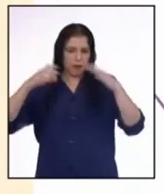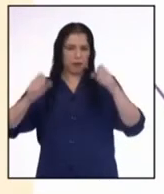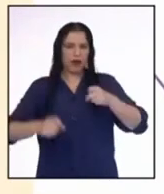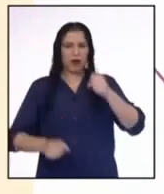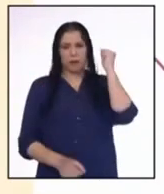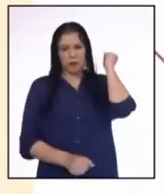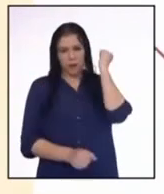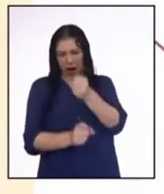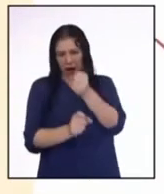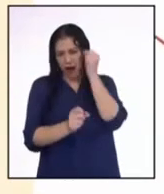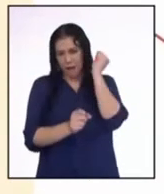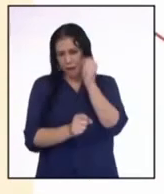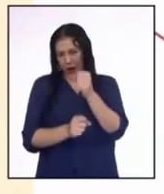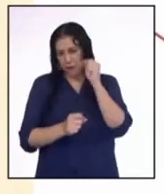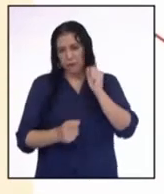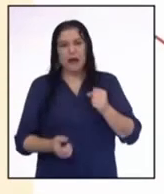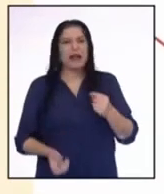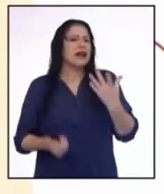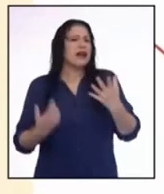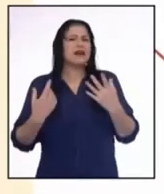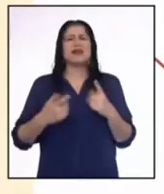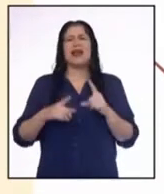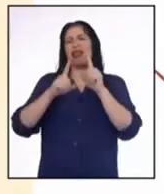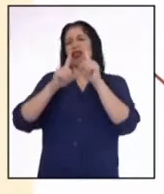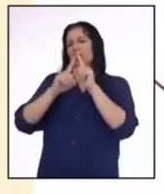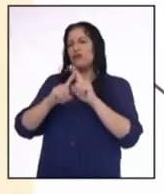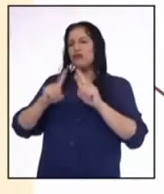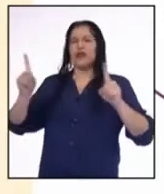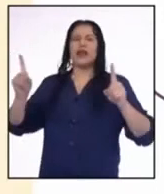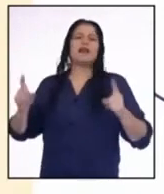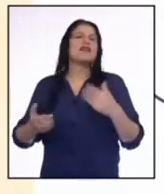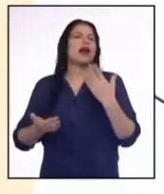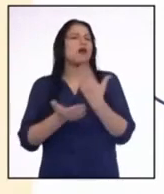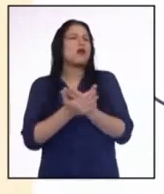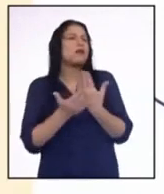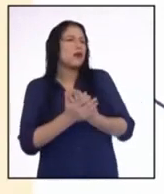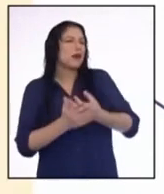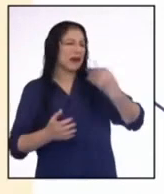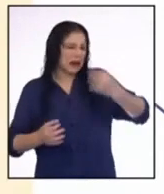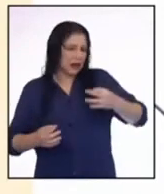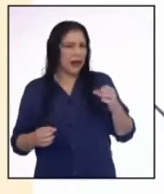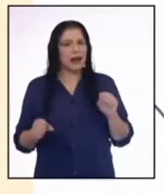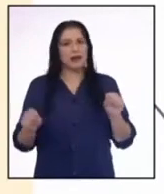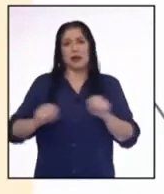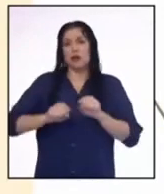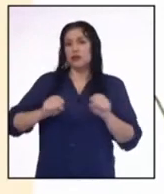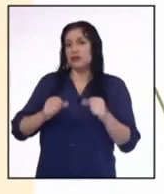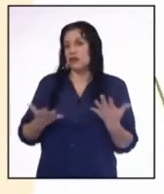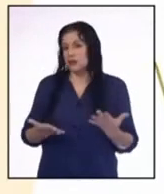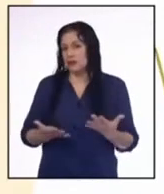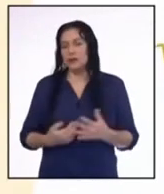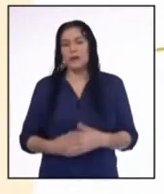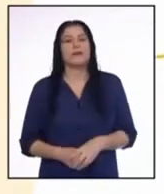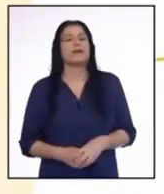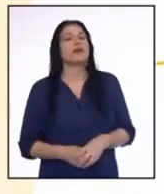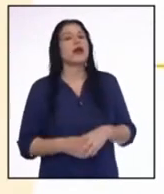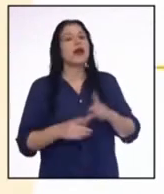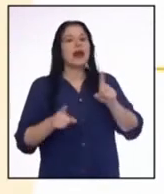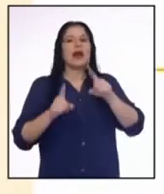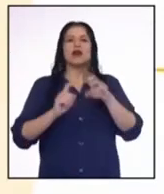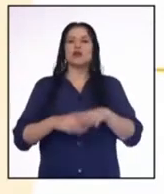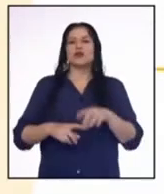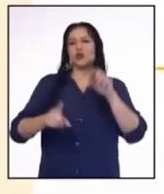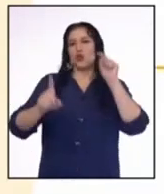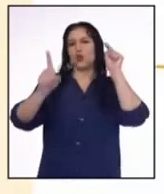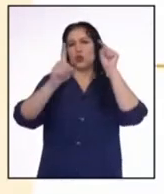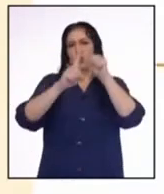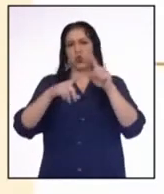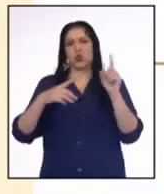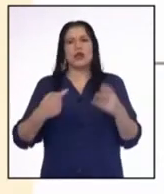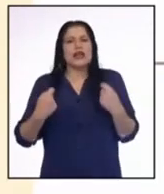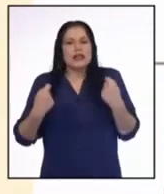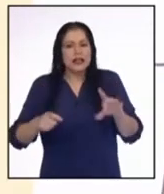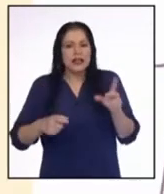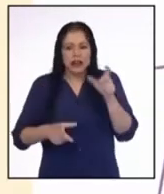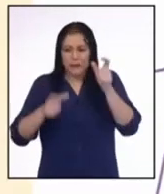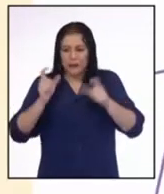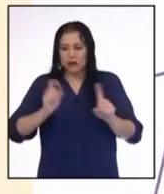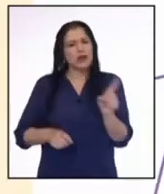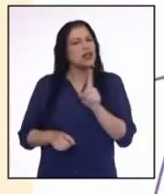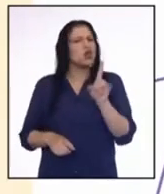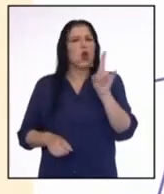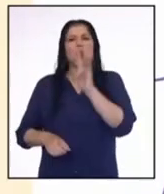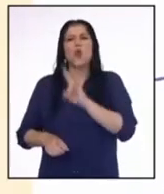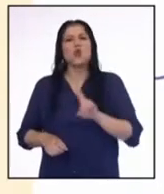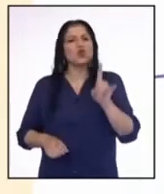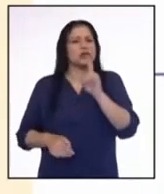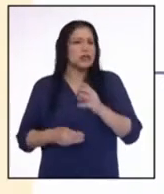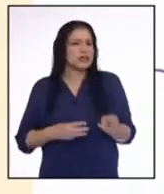martillos hidráulicos, lo cual está muy lejos de ser una simulación adecuada de un evento sísmico. Ha sido un desafío evitar que las personas usen